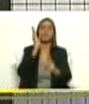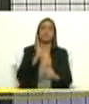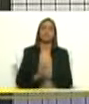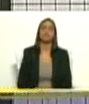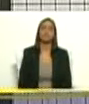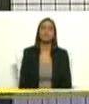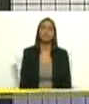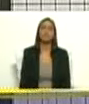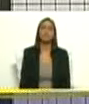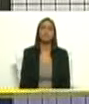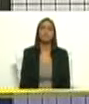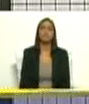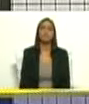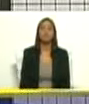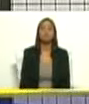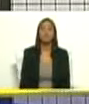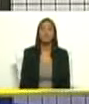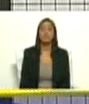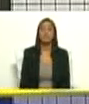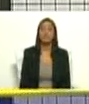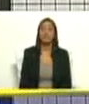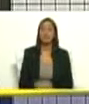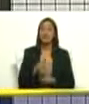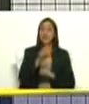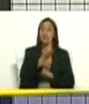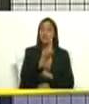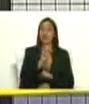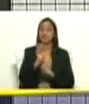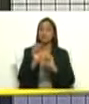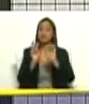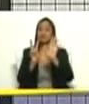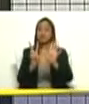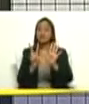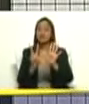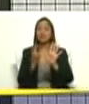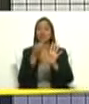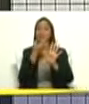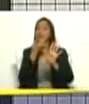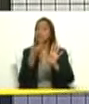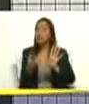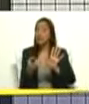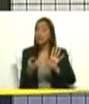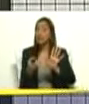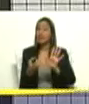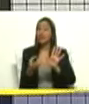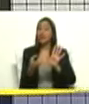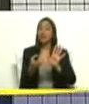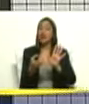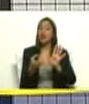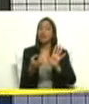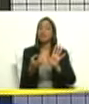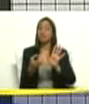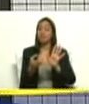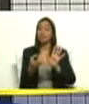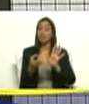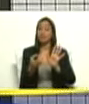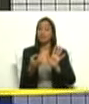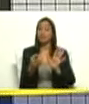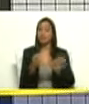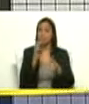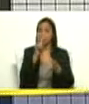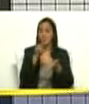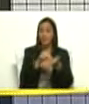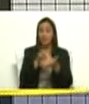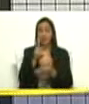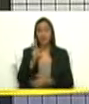arranca 17 de diciembre 2000 30 hemos dicho